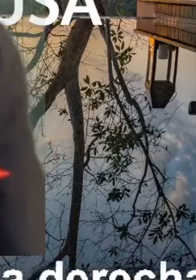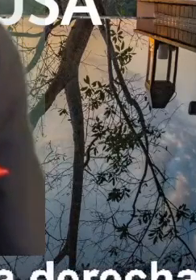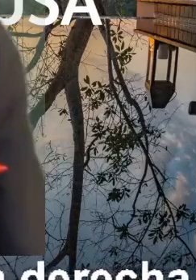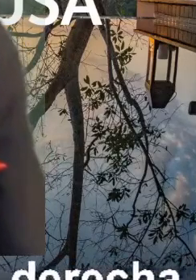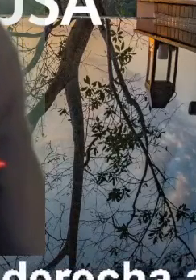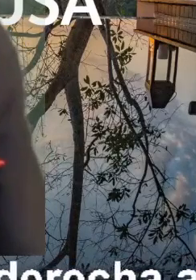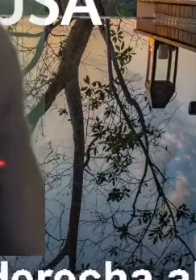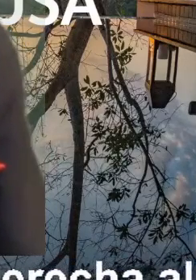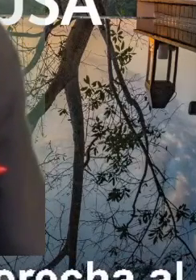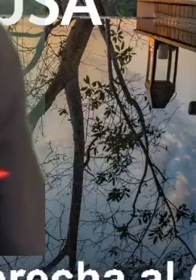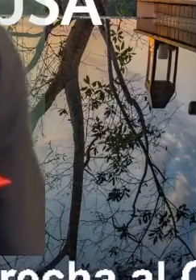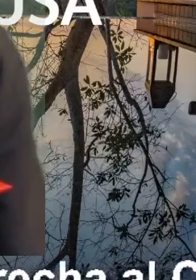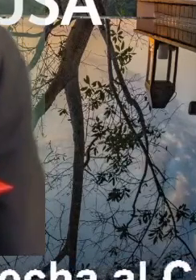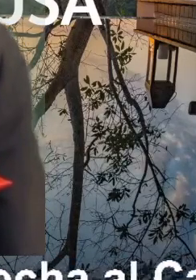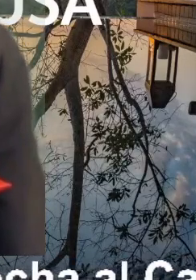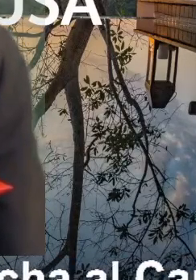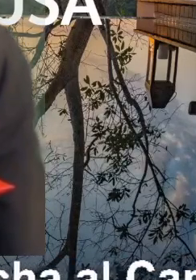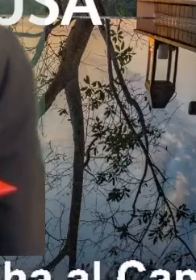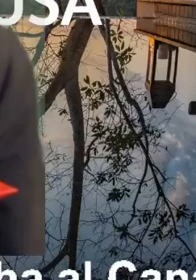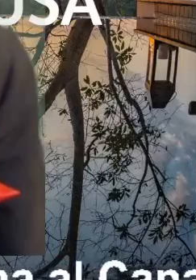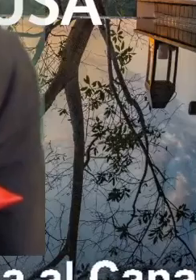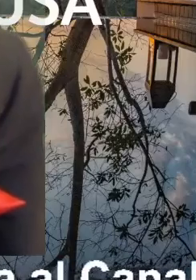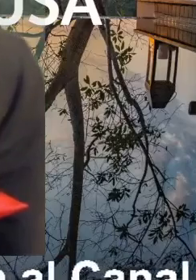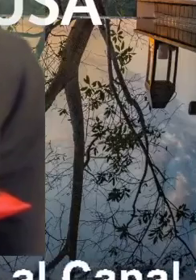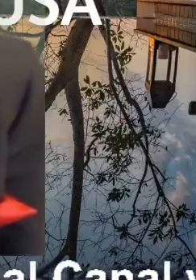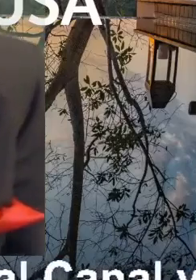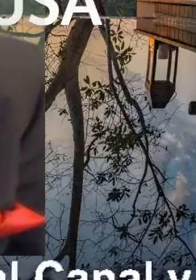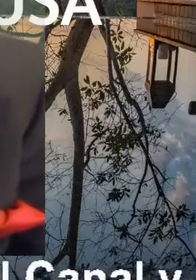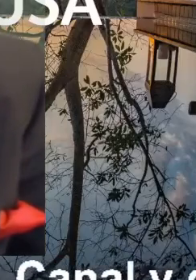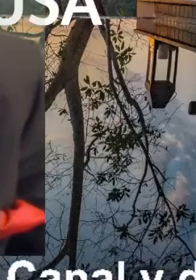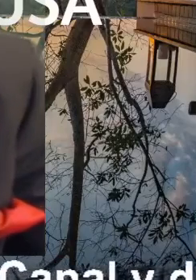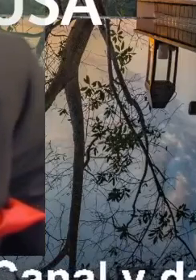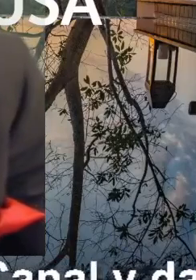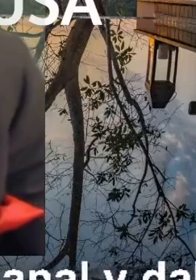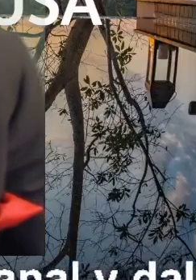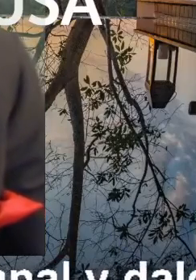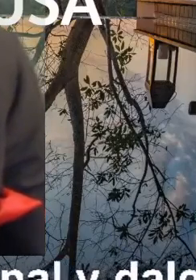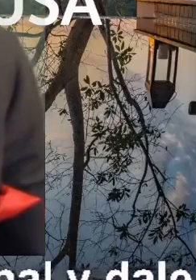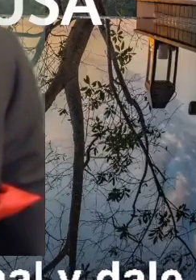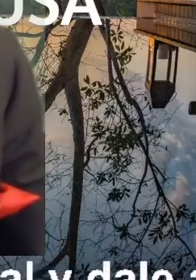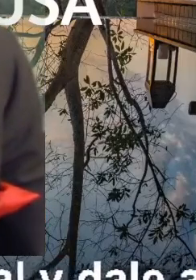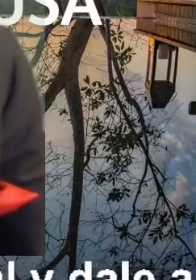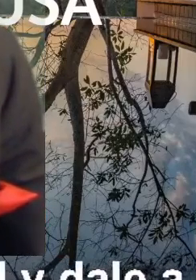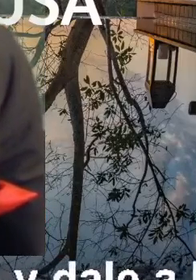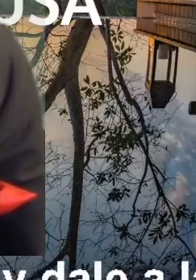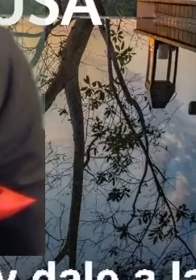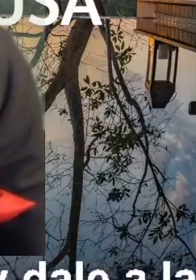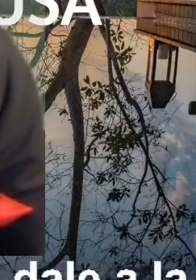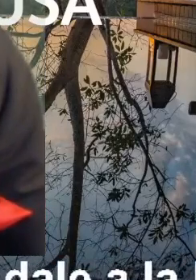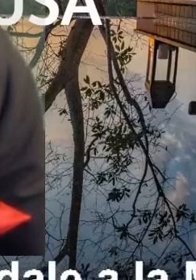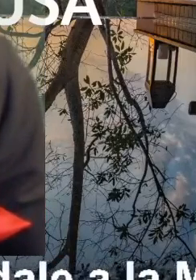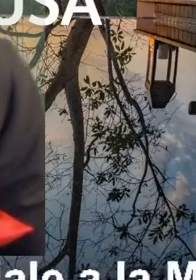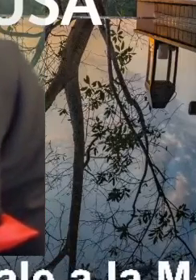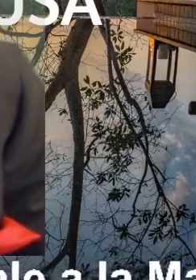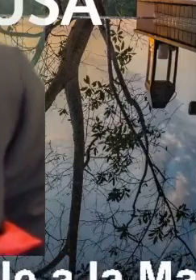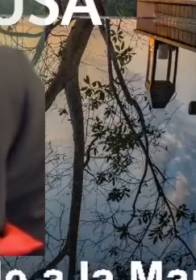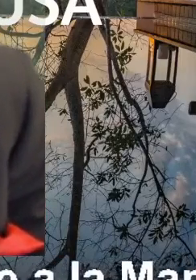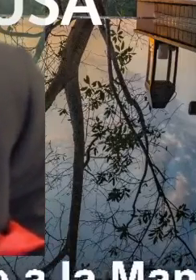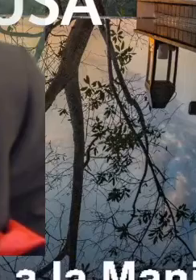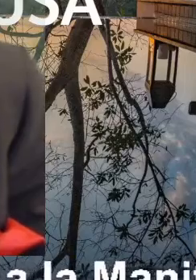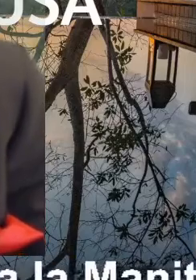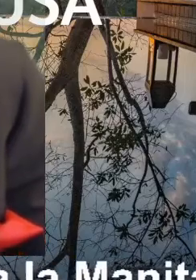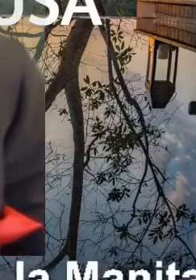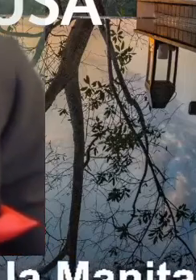amigos para que estos programas los vean más ok en la mañana lópez obrador